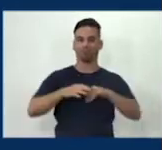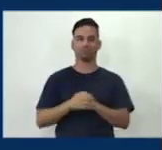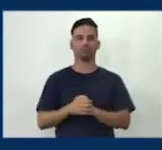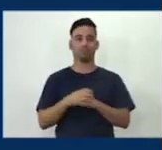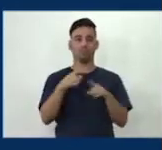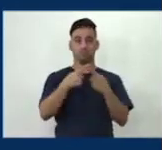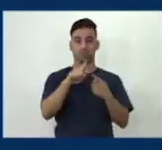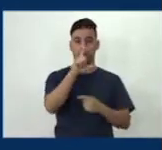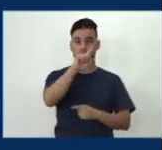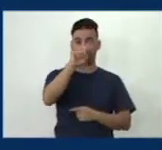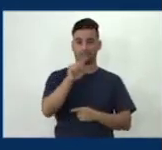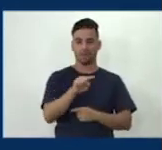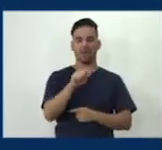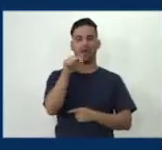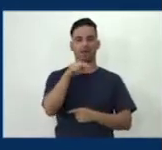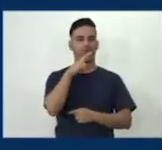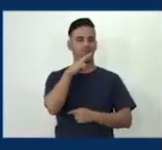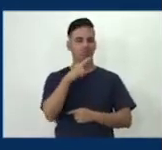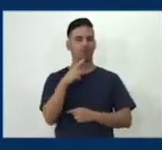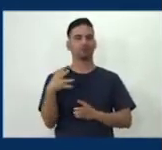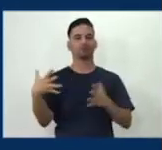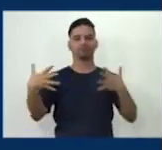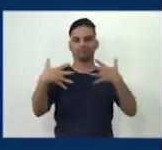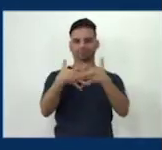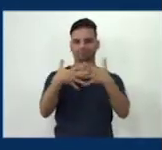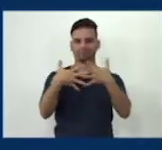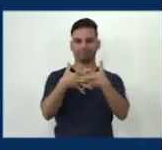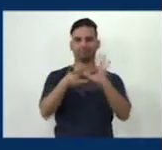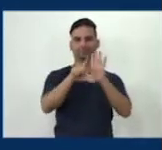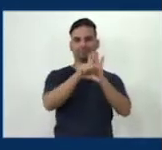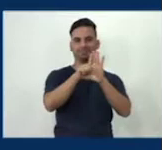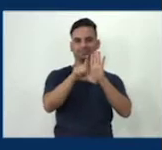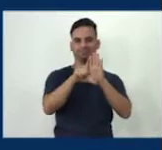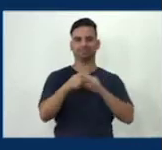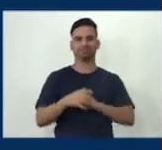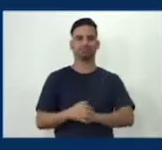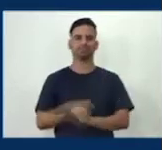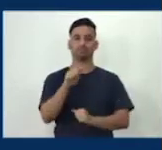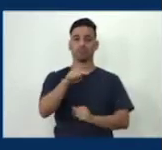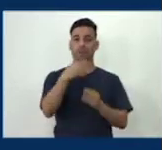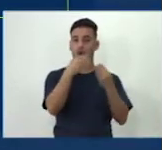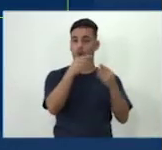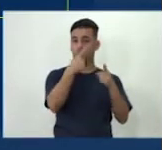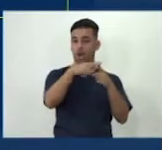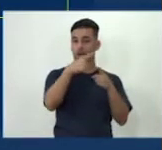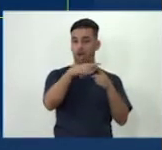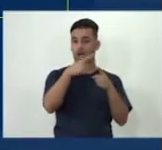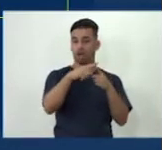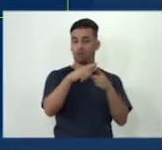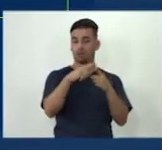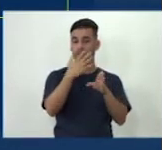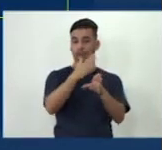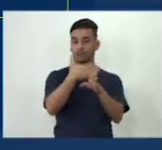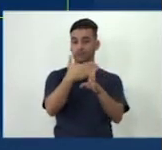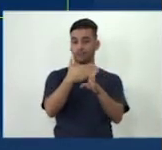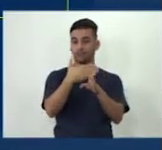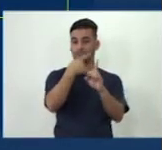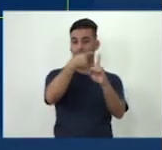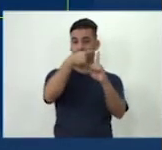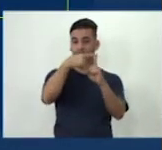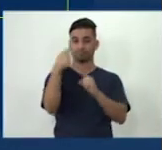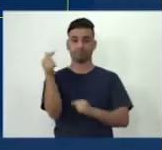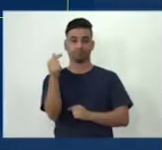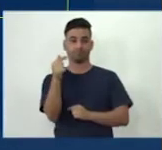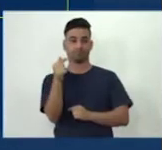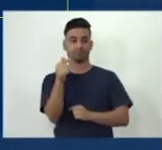repulsión y en el caso C una atracción. Por lo tanto, recordamos entonces la ley. Ley cualitativa de las interacciones